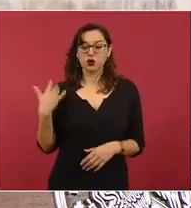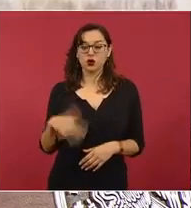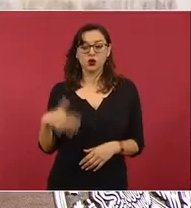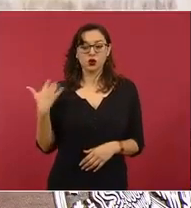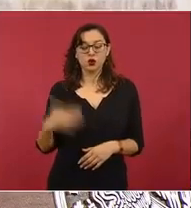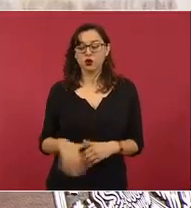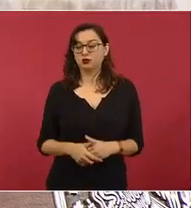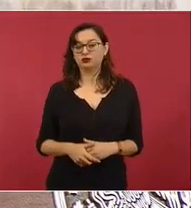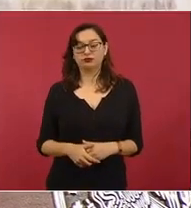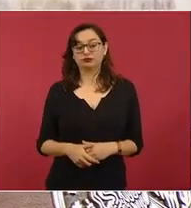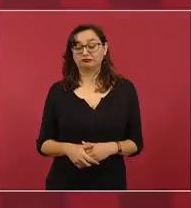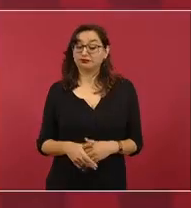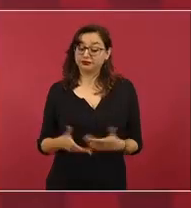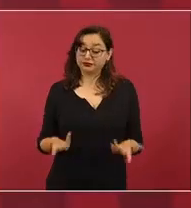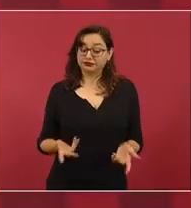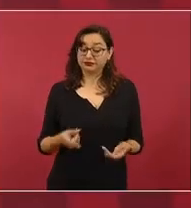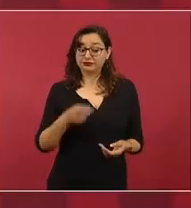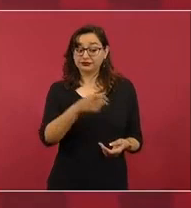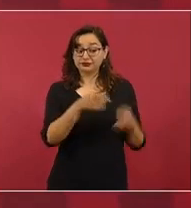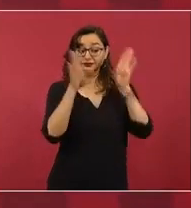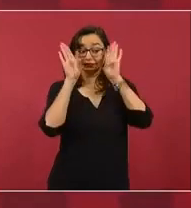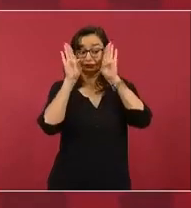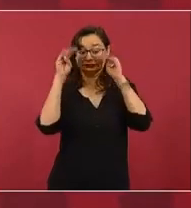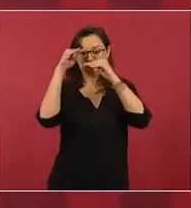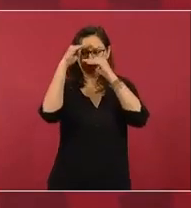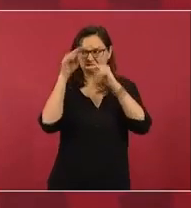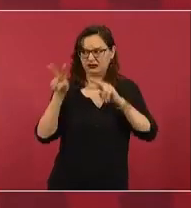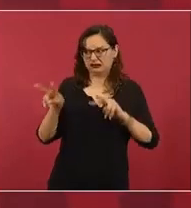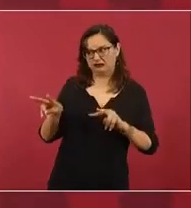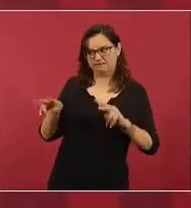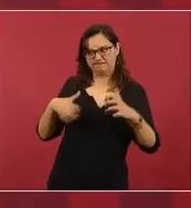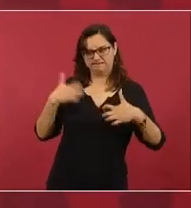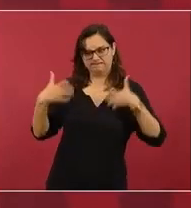no le gusta a los conservadores,